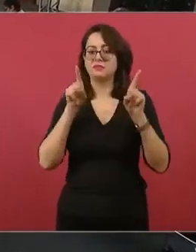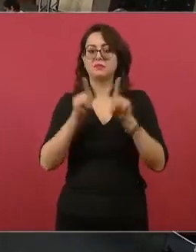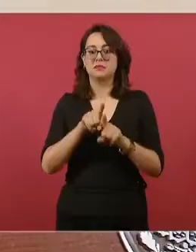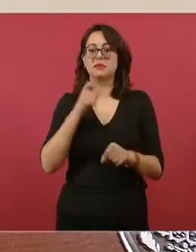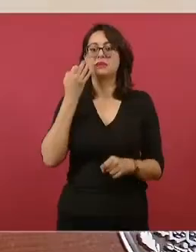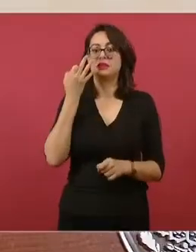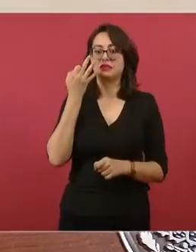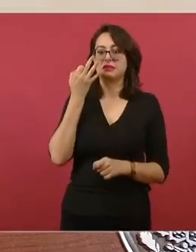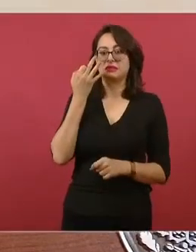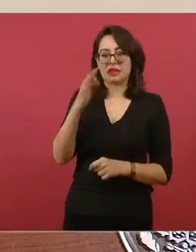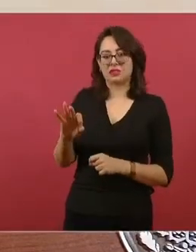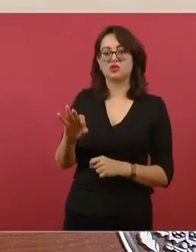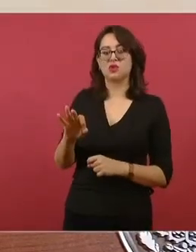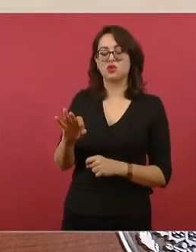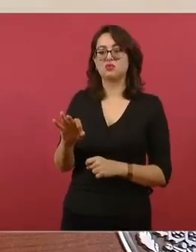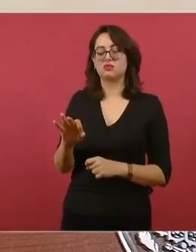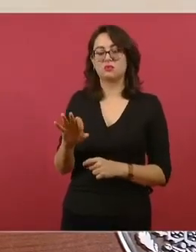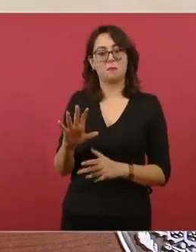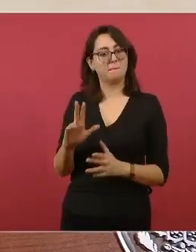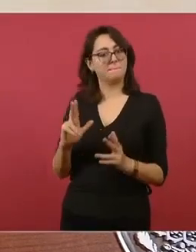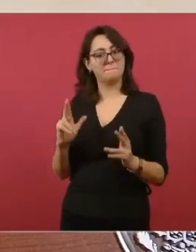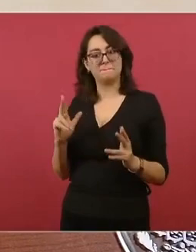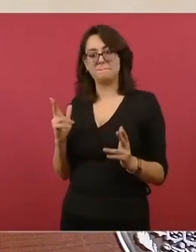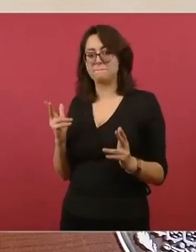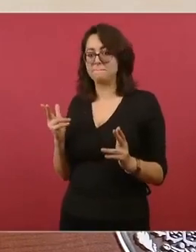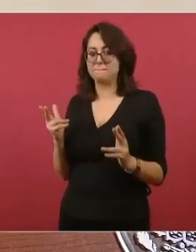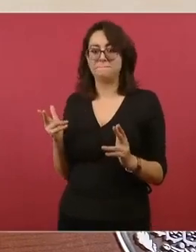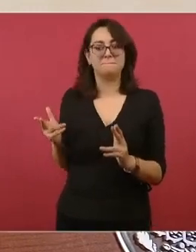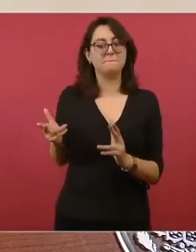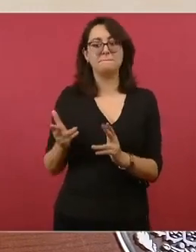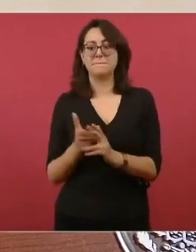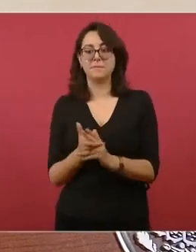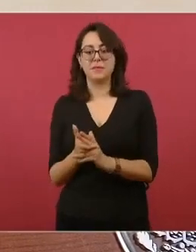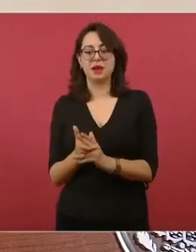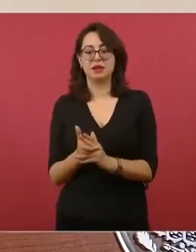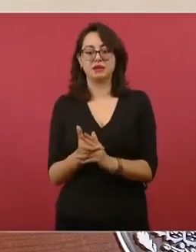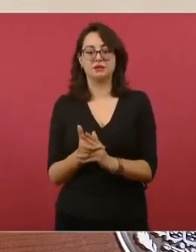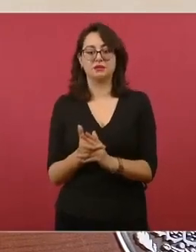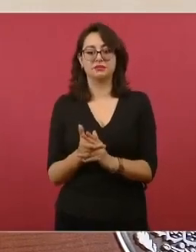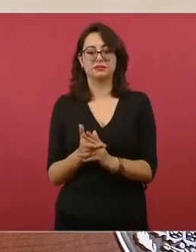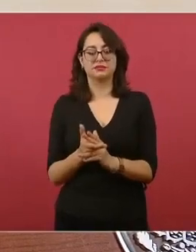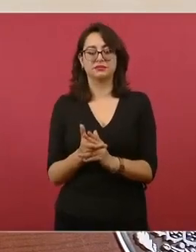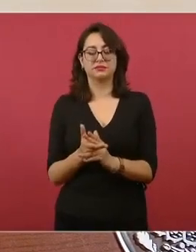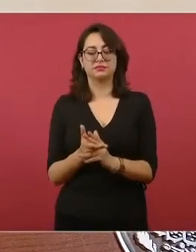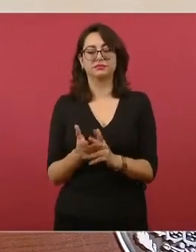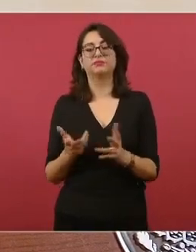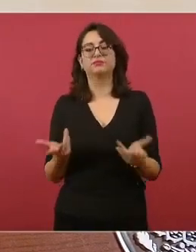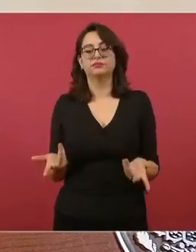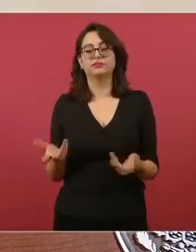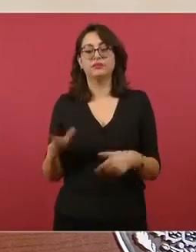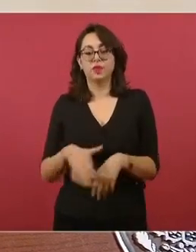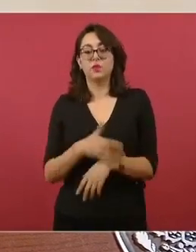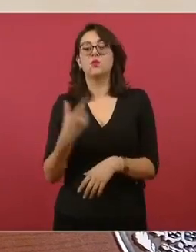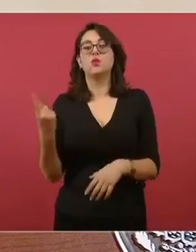más sanguinarios de entonces, que se habían formado reprimiendo